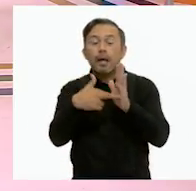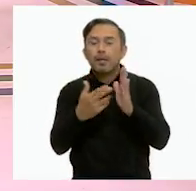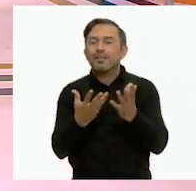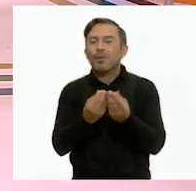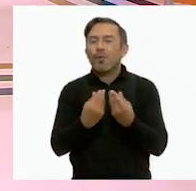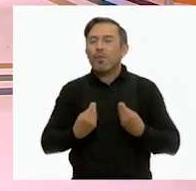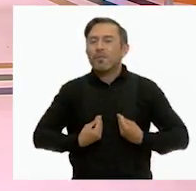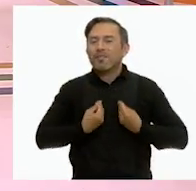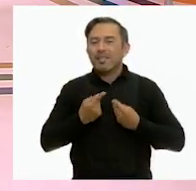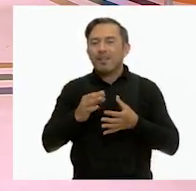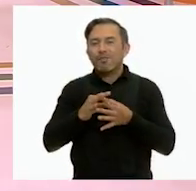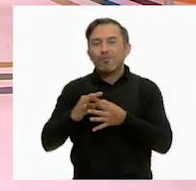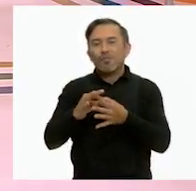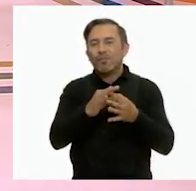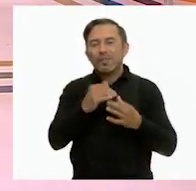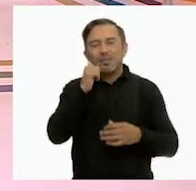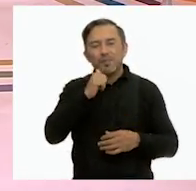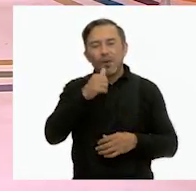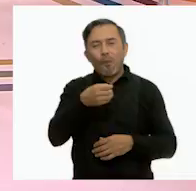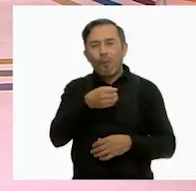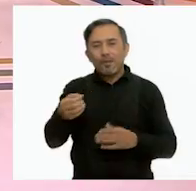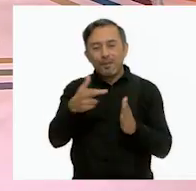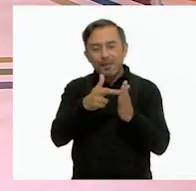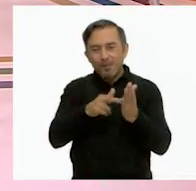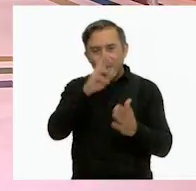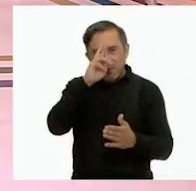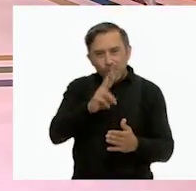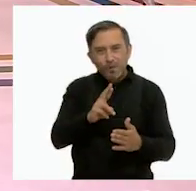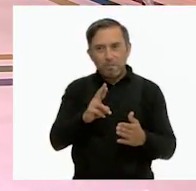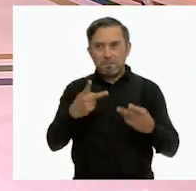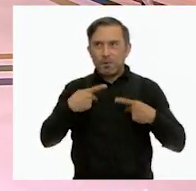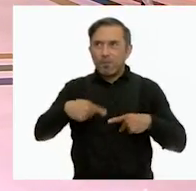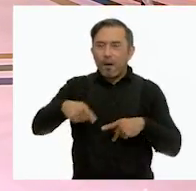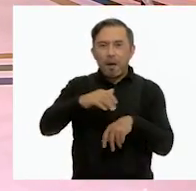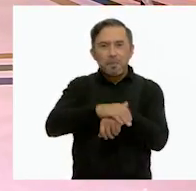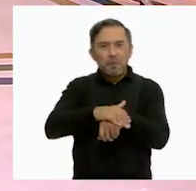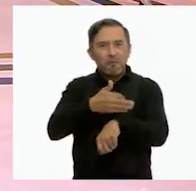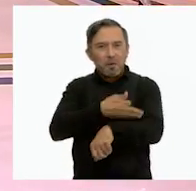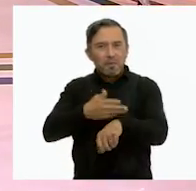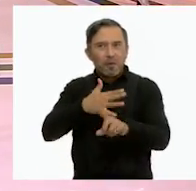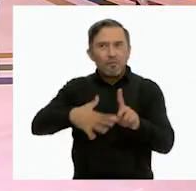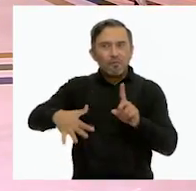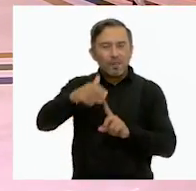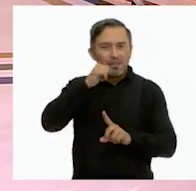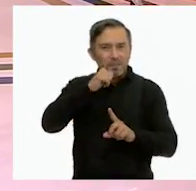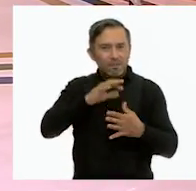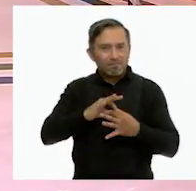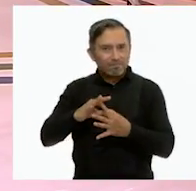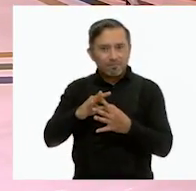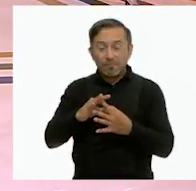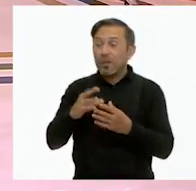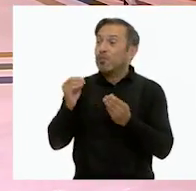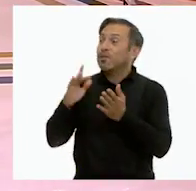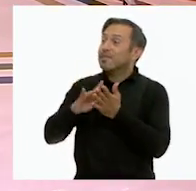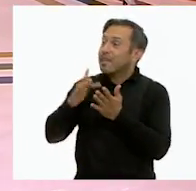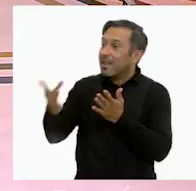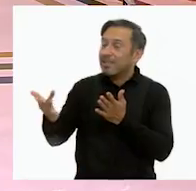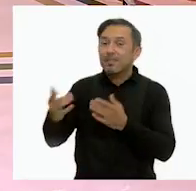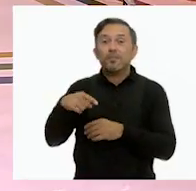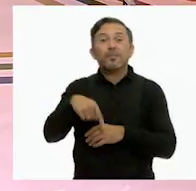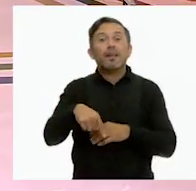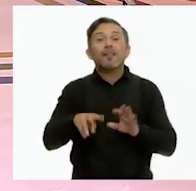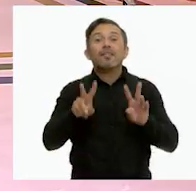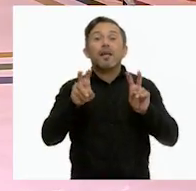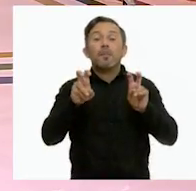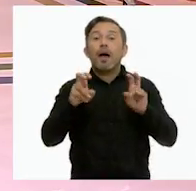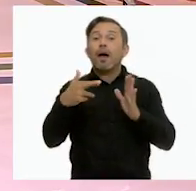hacer para estar en sana armonía con todos los que nos rodean. Y bueno, maestra Angie, muchísimas gracias. Esto fue Reglas